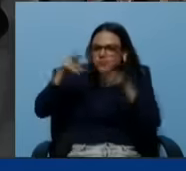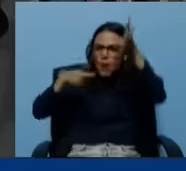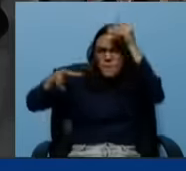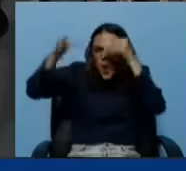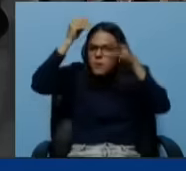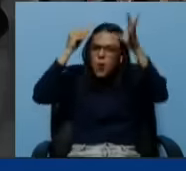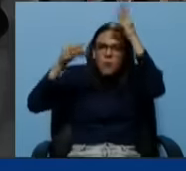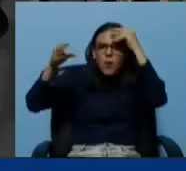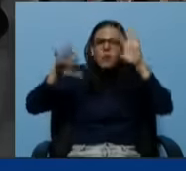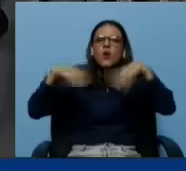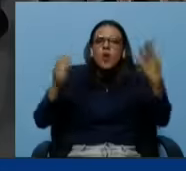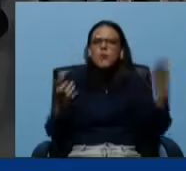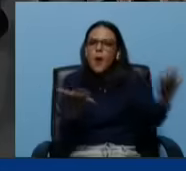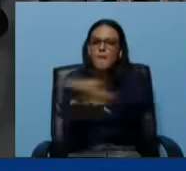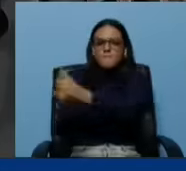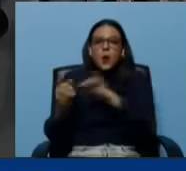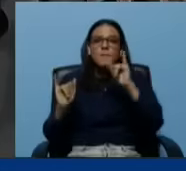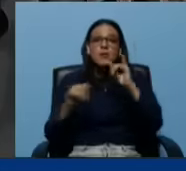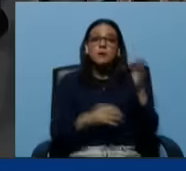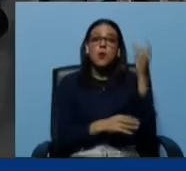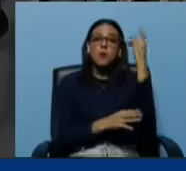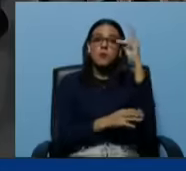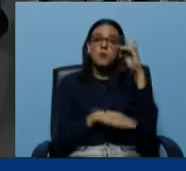que estaba en Bolivia en ese momento.